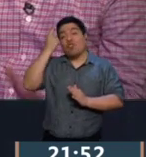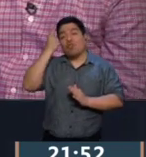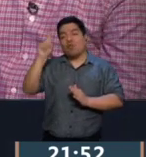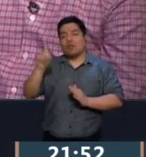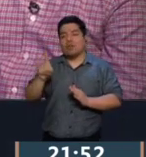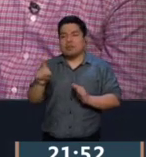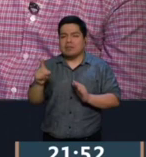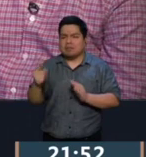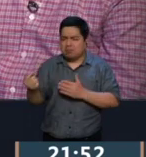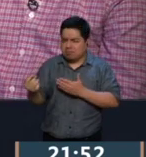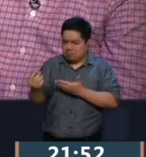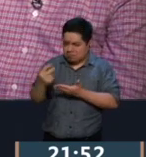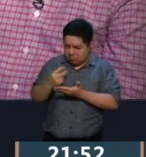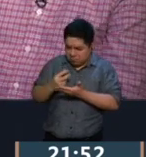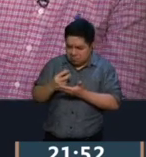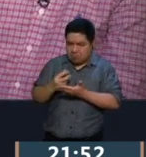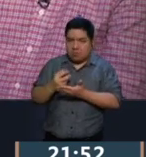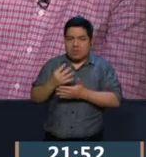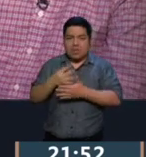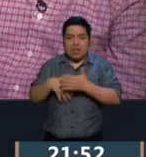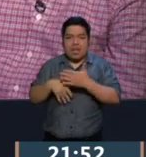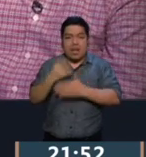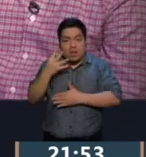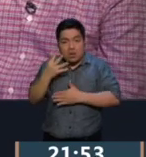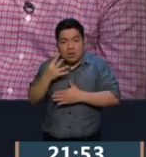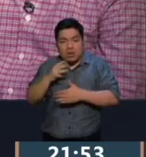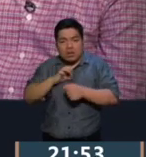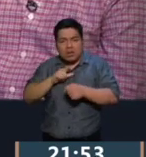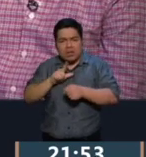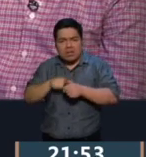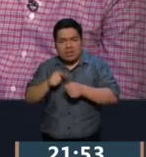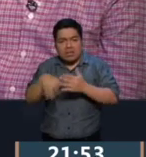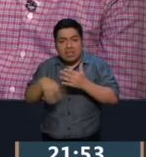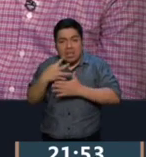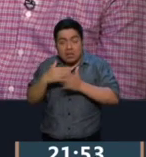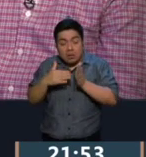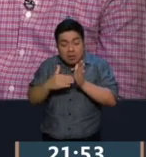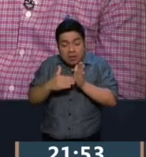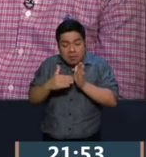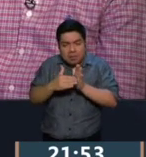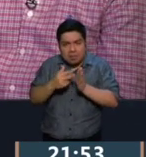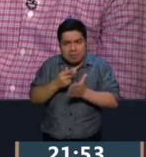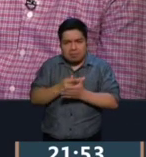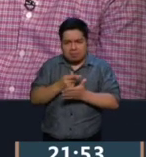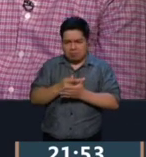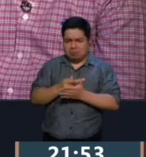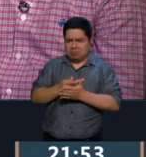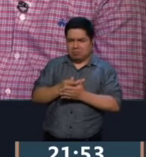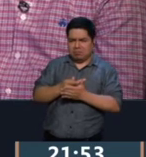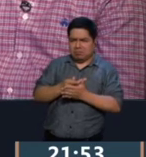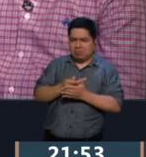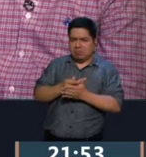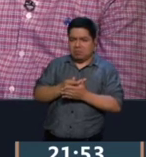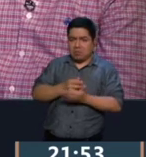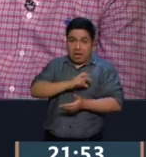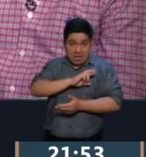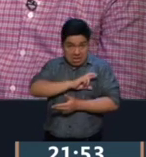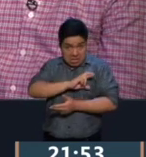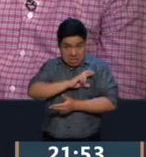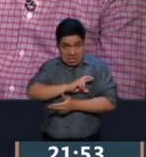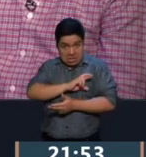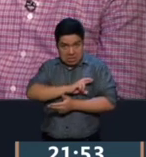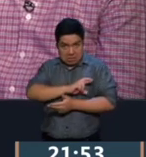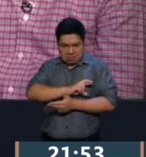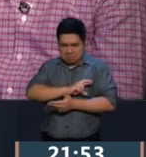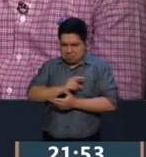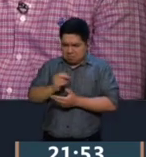tiene un ingreso de 14, extraordinario, de 14 millones de pesos. Entonces, ¿cómo es posible que por rentas inmobiliarias tuvo